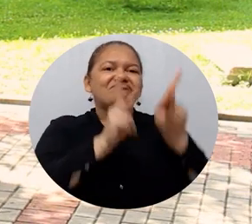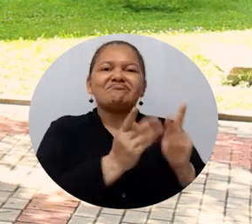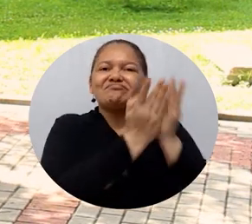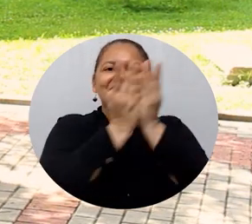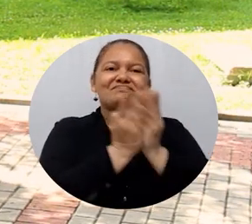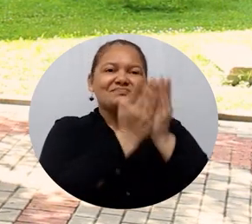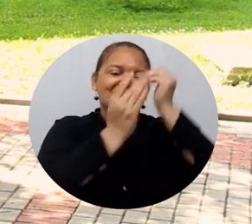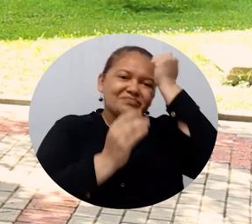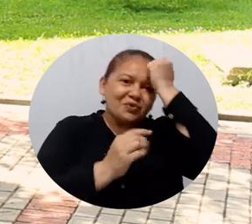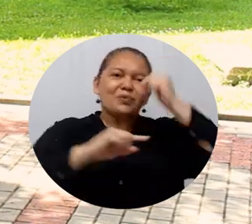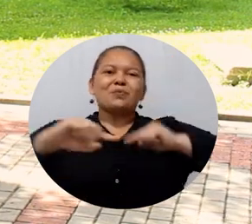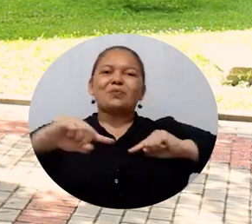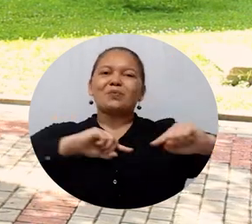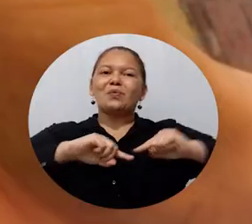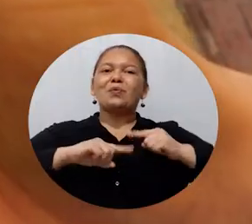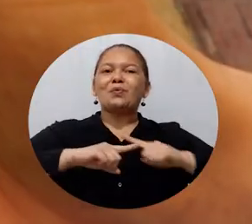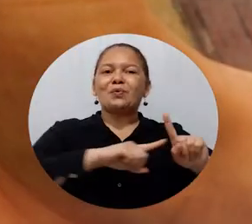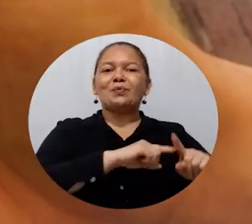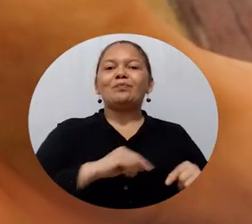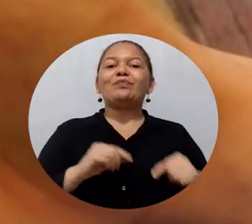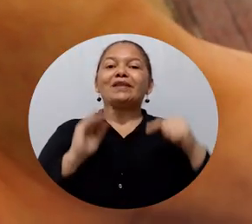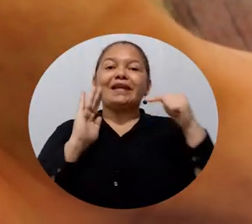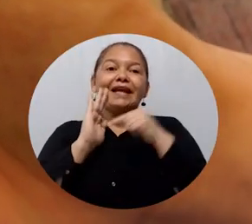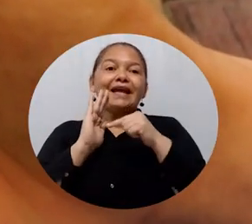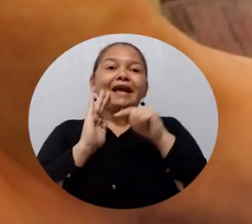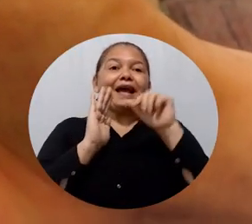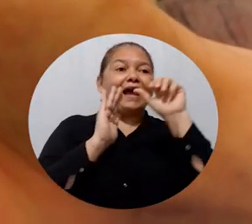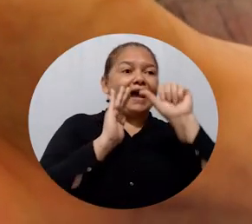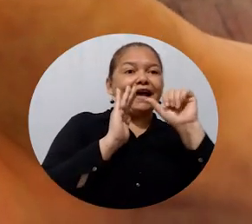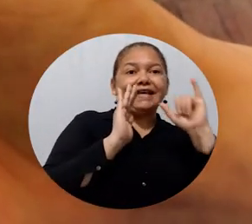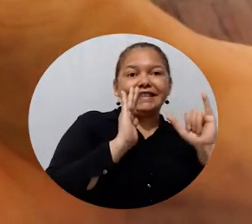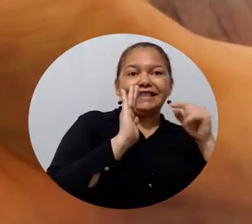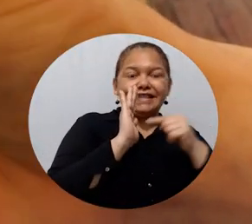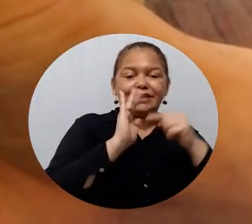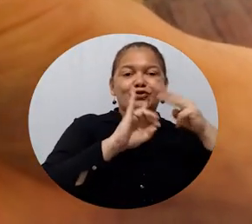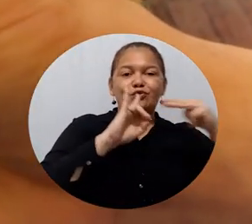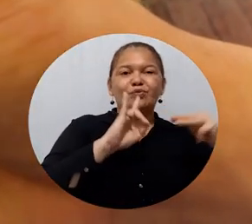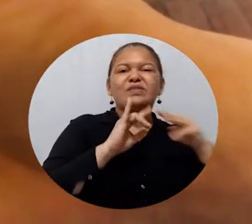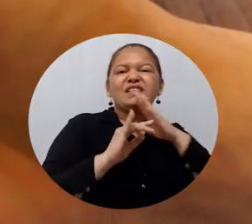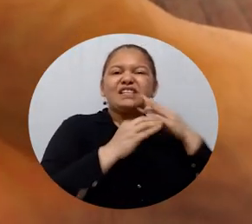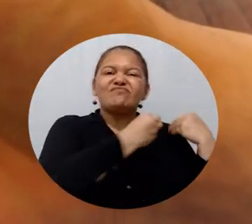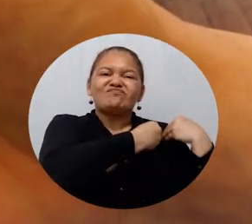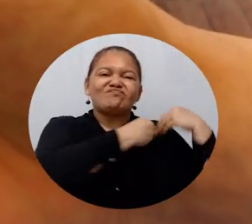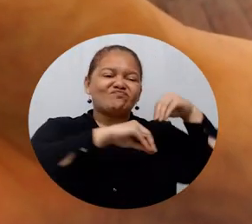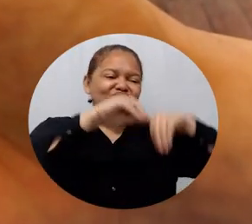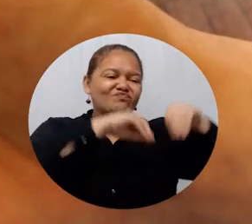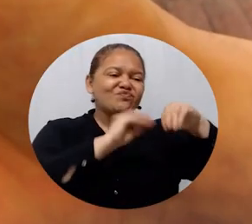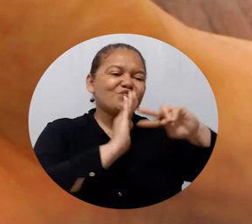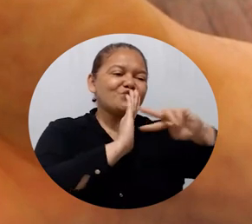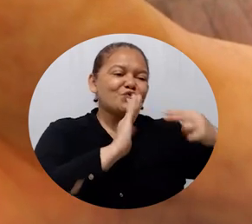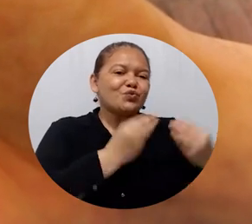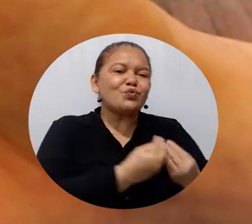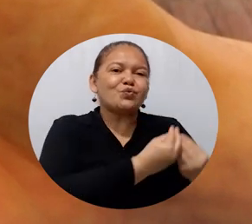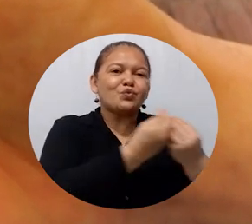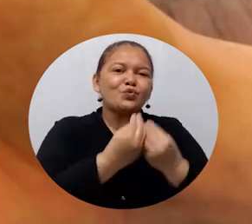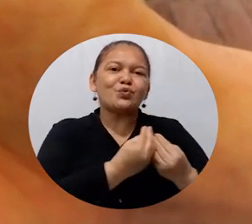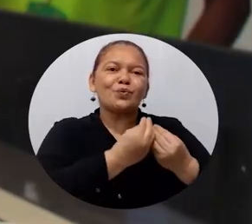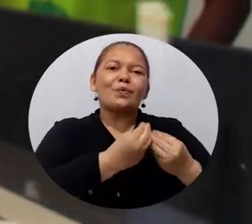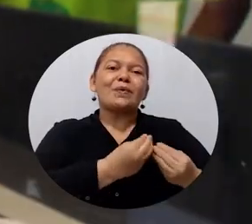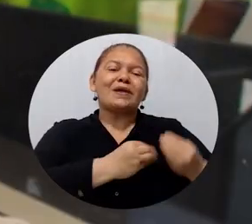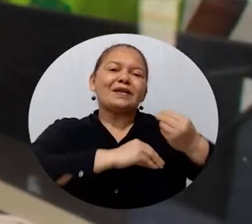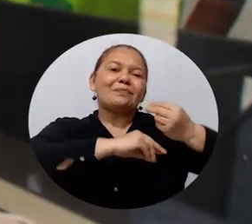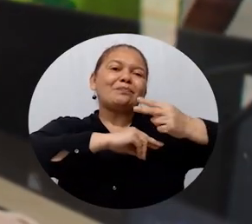estudiante puede ser docente puede ser administrativo la aplicación llamada haití unimagdalena fue creada por el grupo de servicios tecnológicos de la